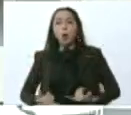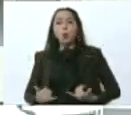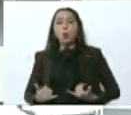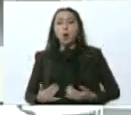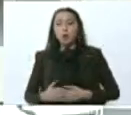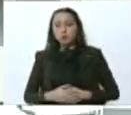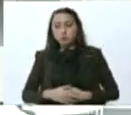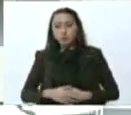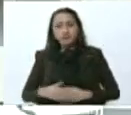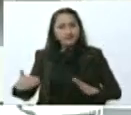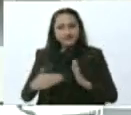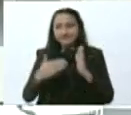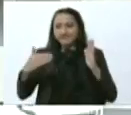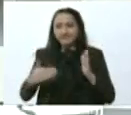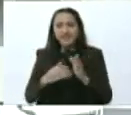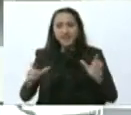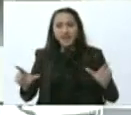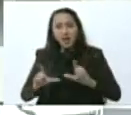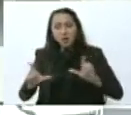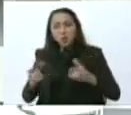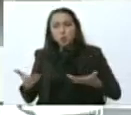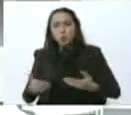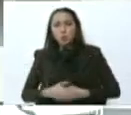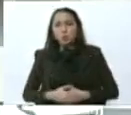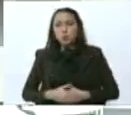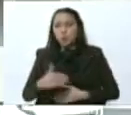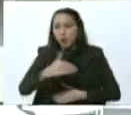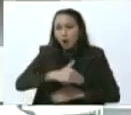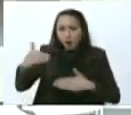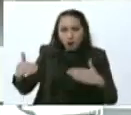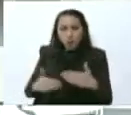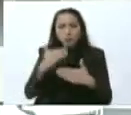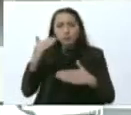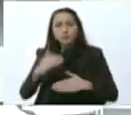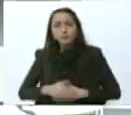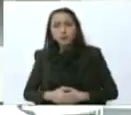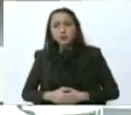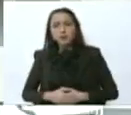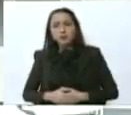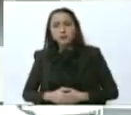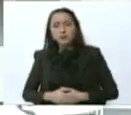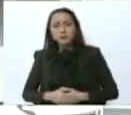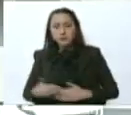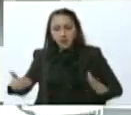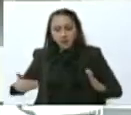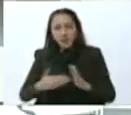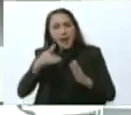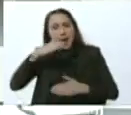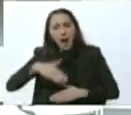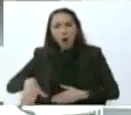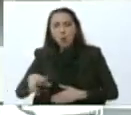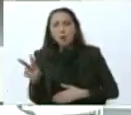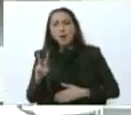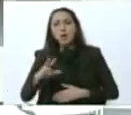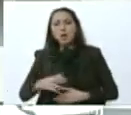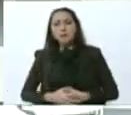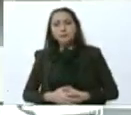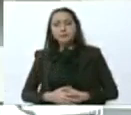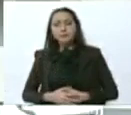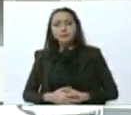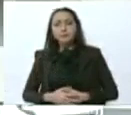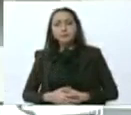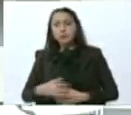nos sabotean las cuentas, nos esconden las cuentas y le quieren impedir al pueblo de Venezuela que acceda